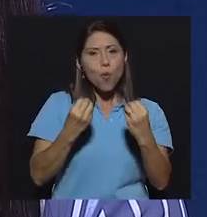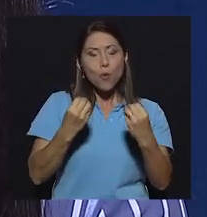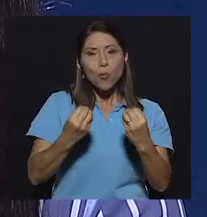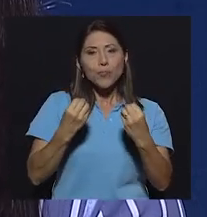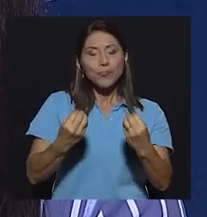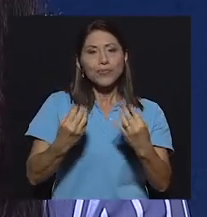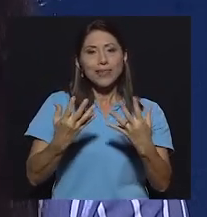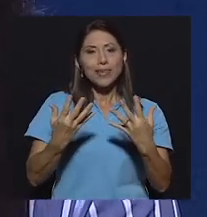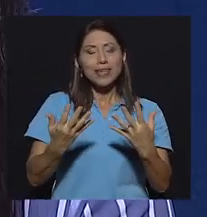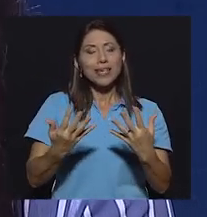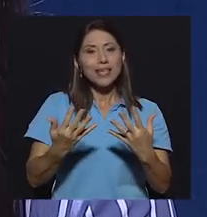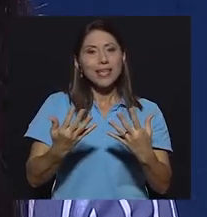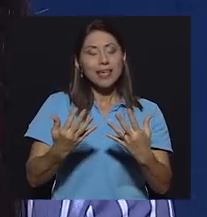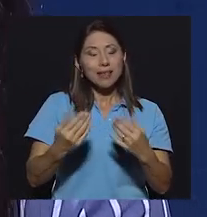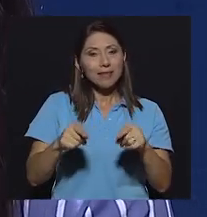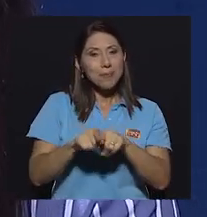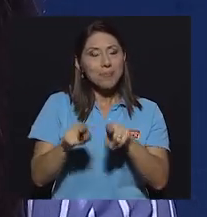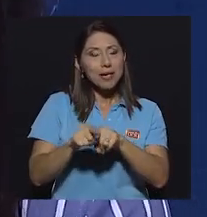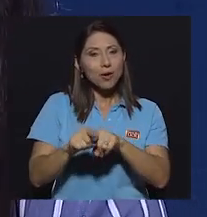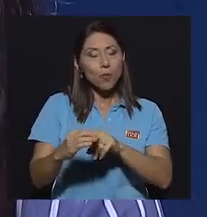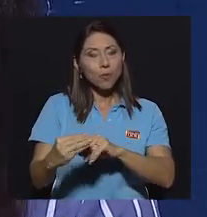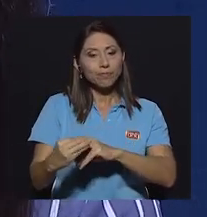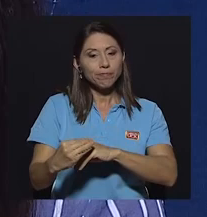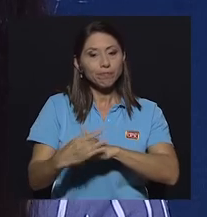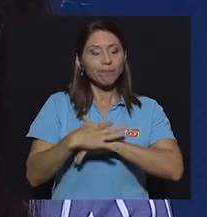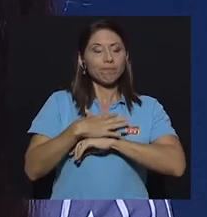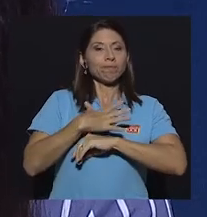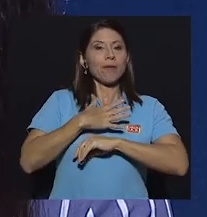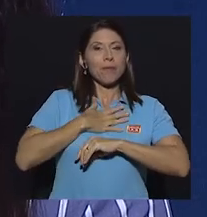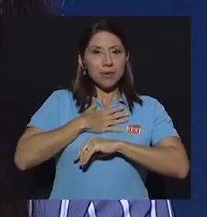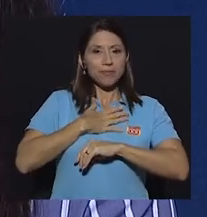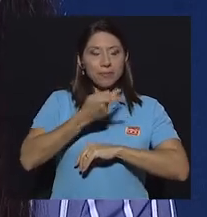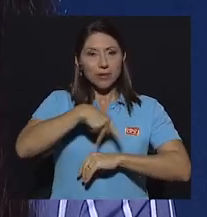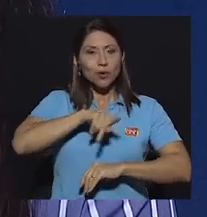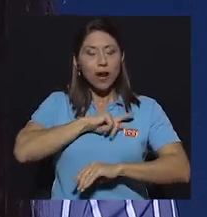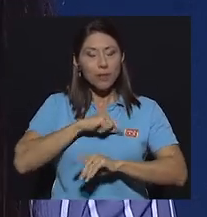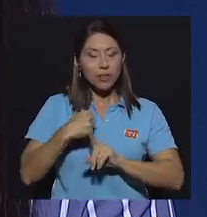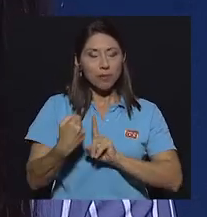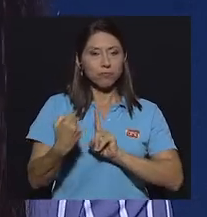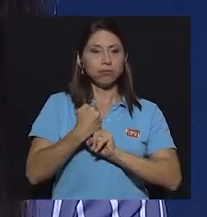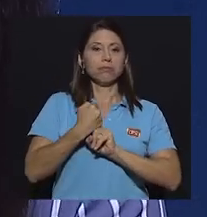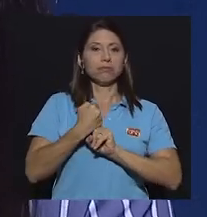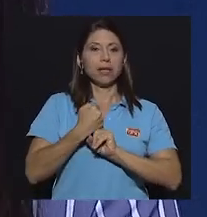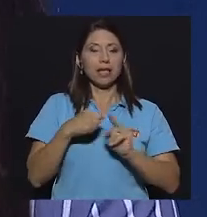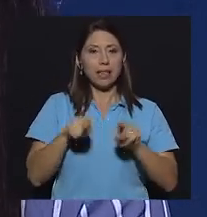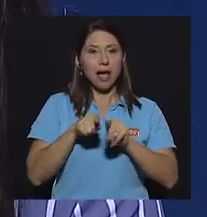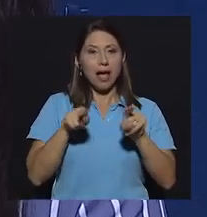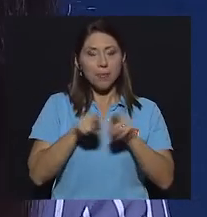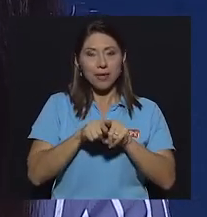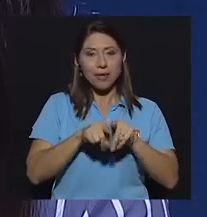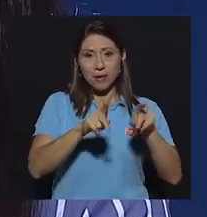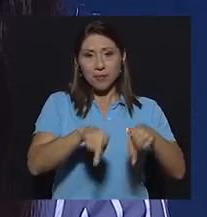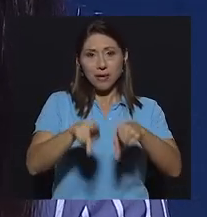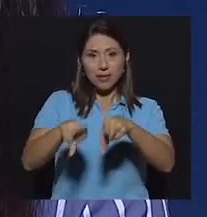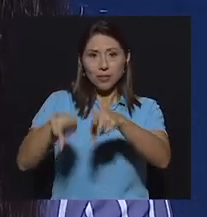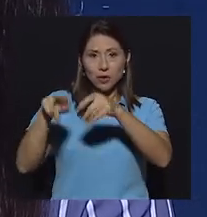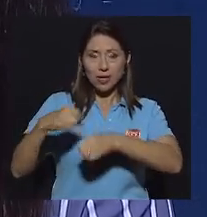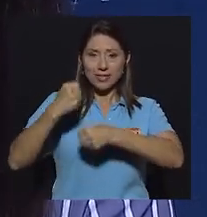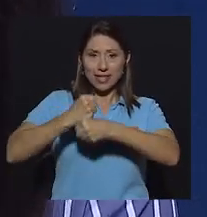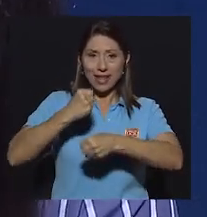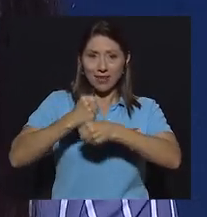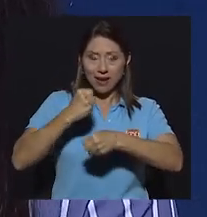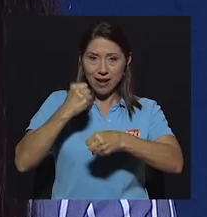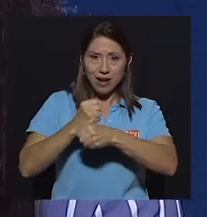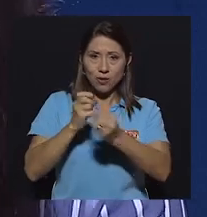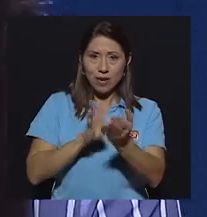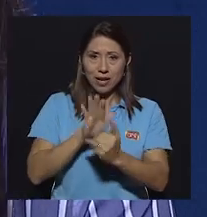y que iba a llegarme tanto a mí, o sea, que me iba a marcar tanto a nivel personal como a las personas tanto que trabajaron de cerca en